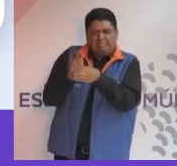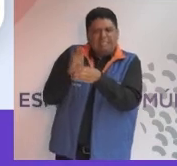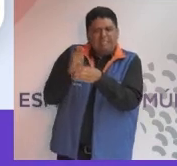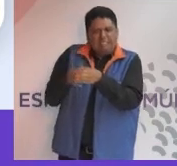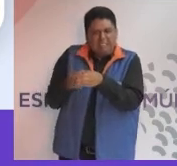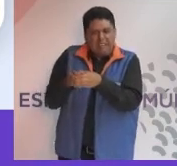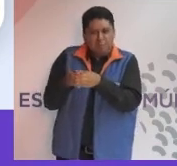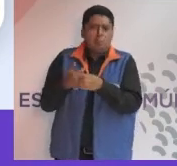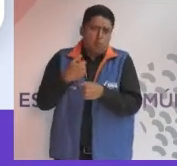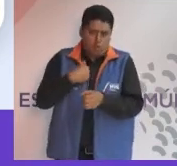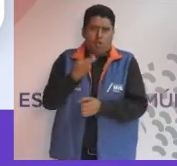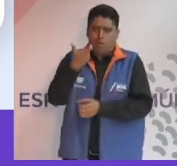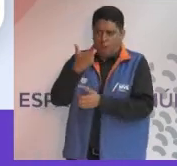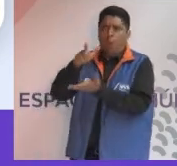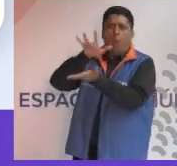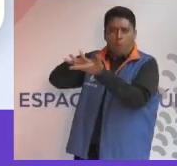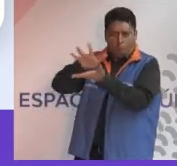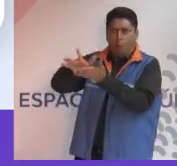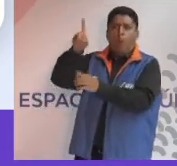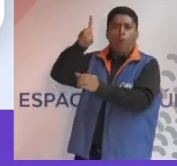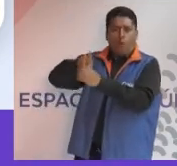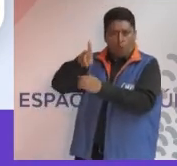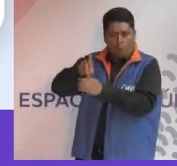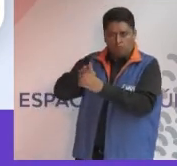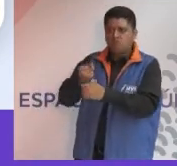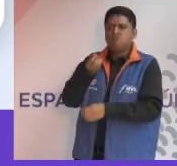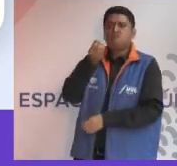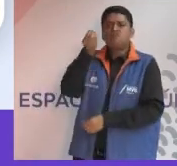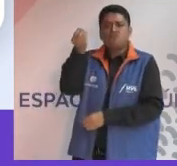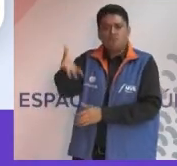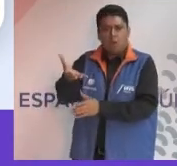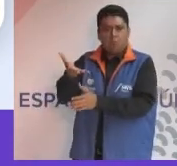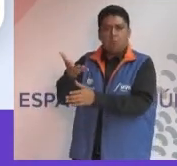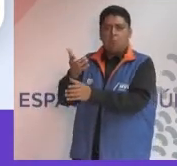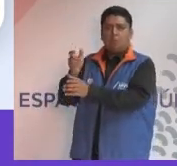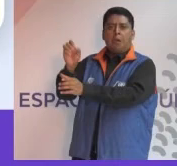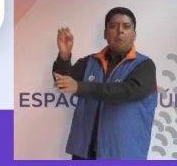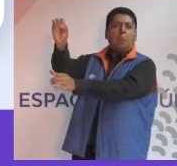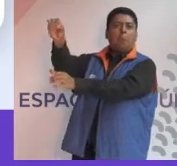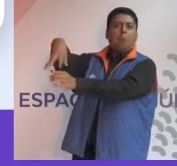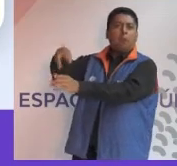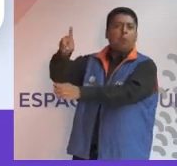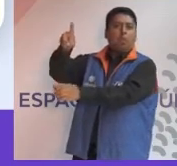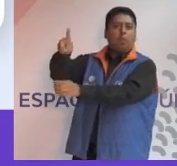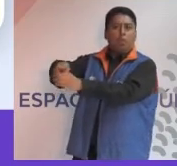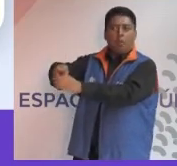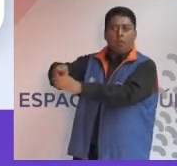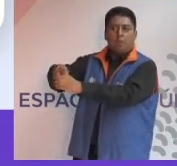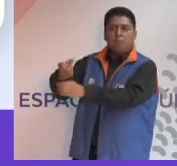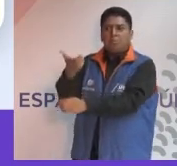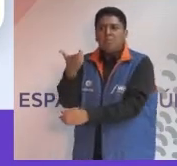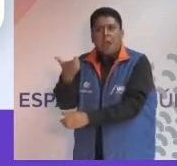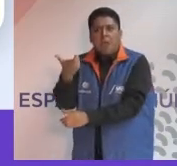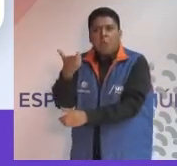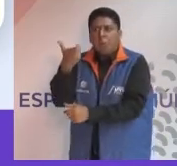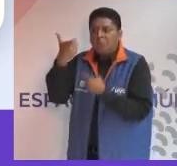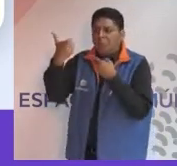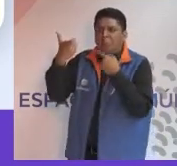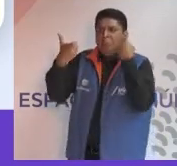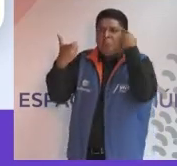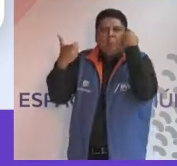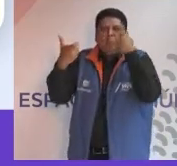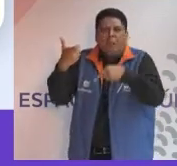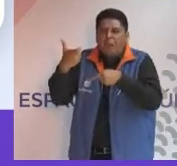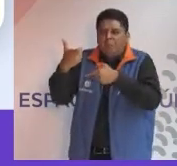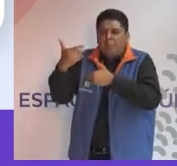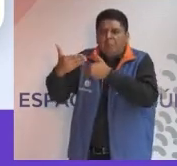un fondo y quién sabe lo que sucede adentro de ella. Cuando realmente esto es un factor y también lo voy a poner, si me permiten, como un